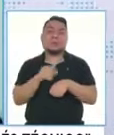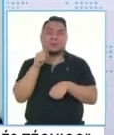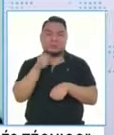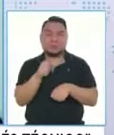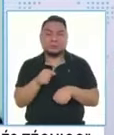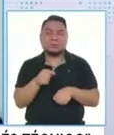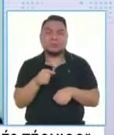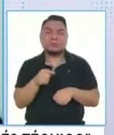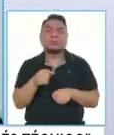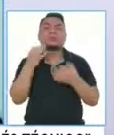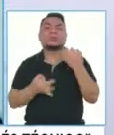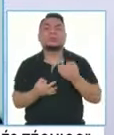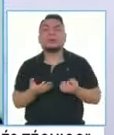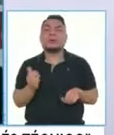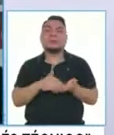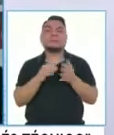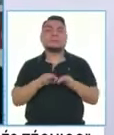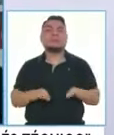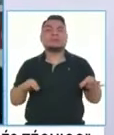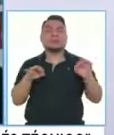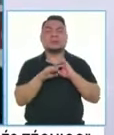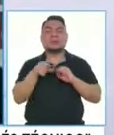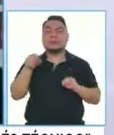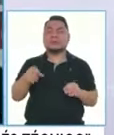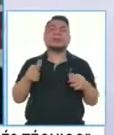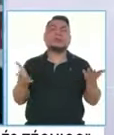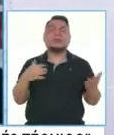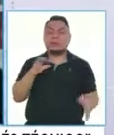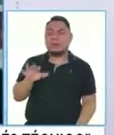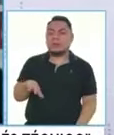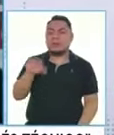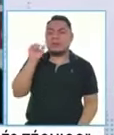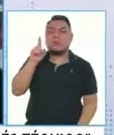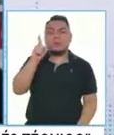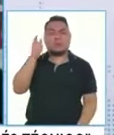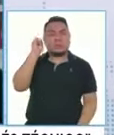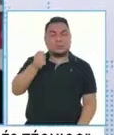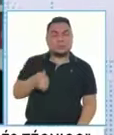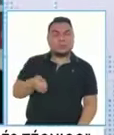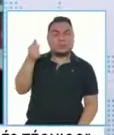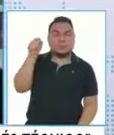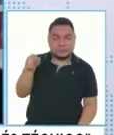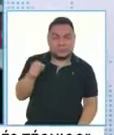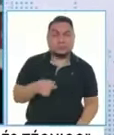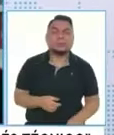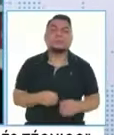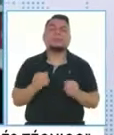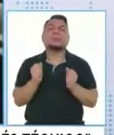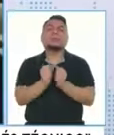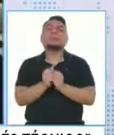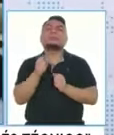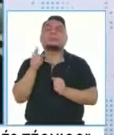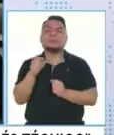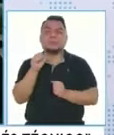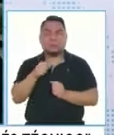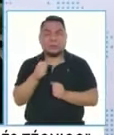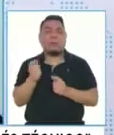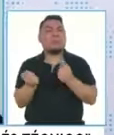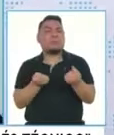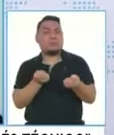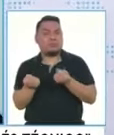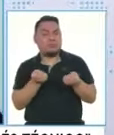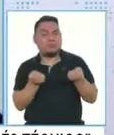judicial, más importante que eso es encontrar a un magistrado ponderado,